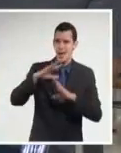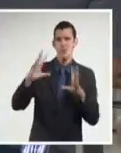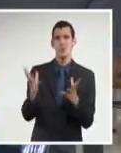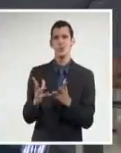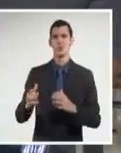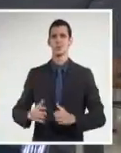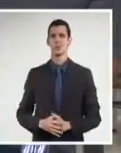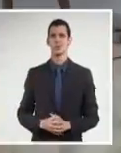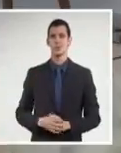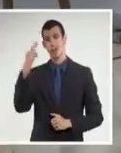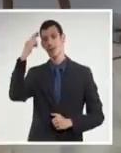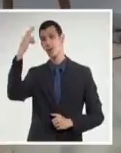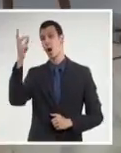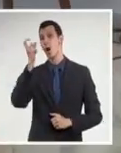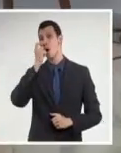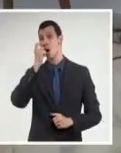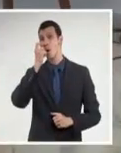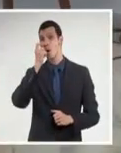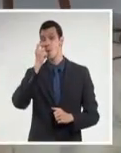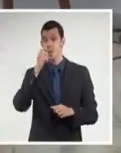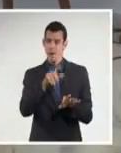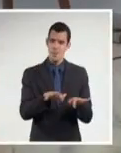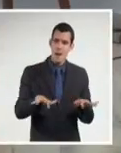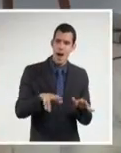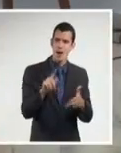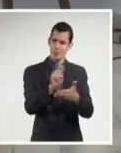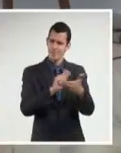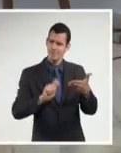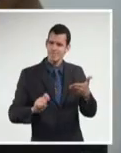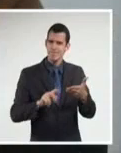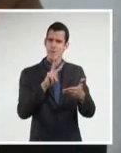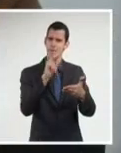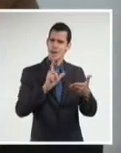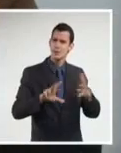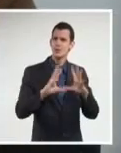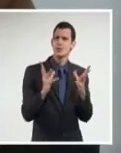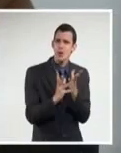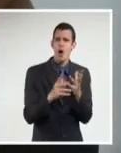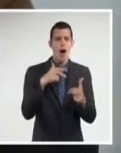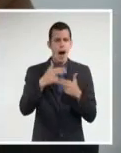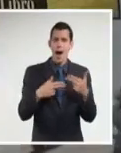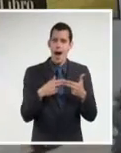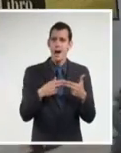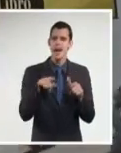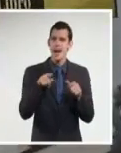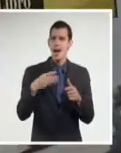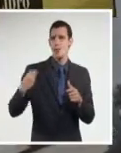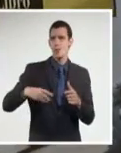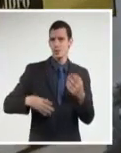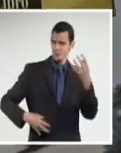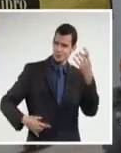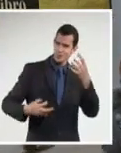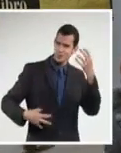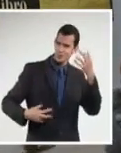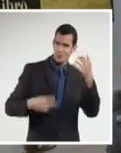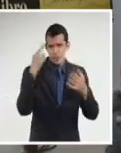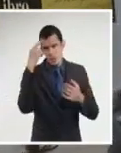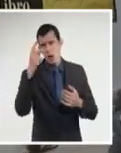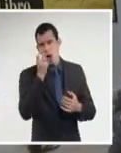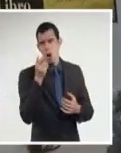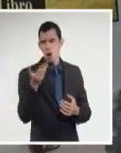dedicará a pablo armando fernández interpretadas por el dúo de guitarras contraste hicieron que familiares compañeros